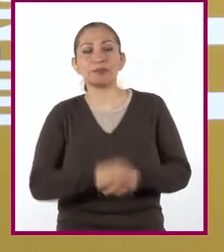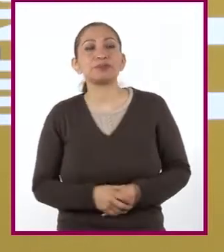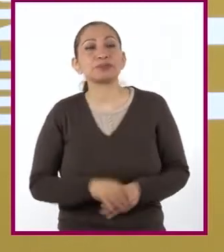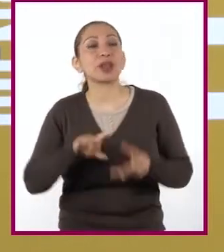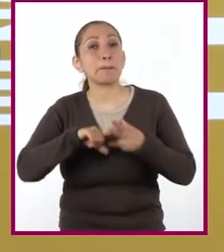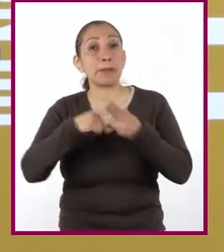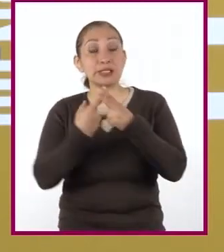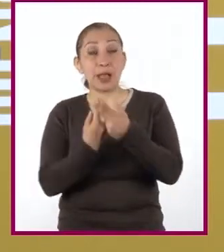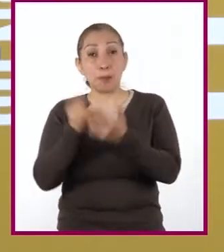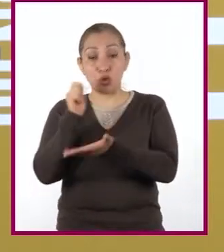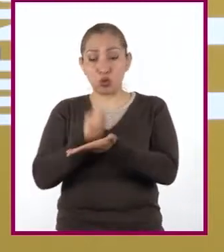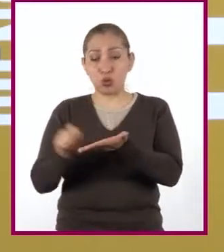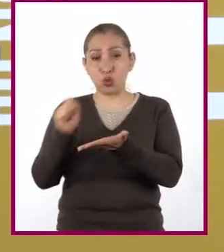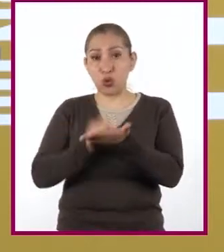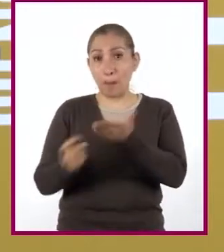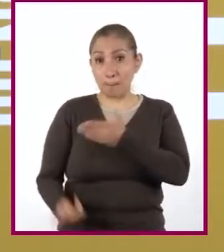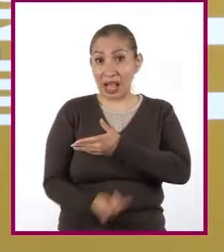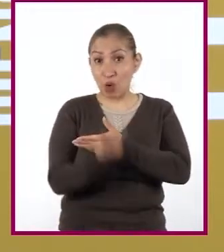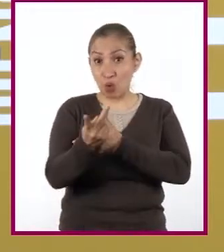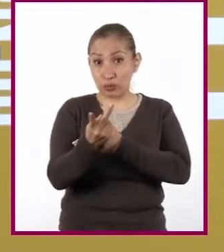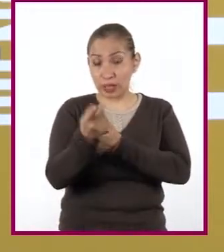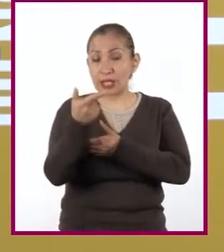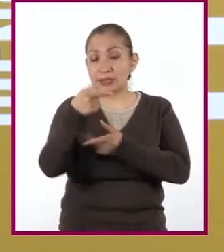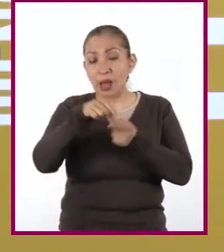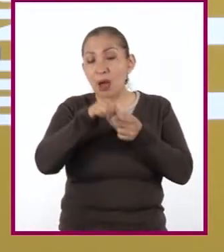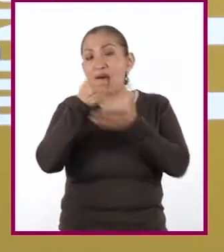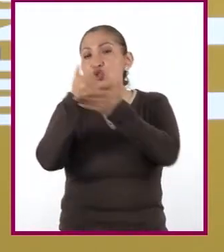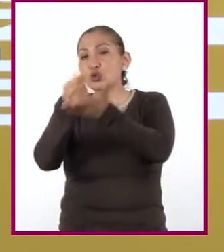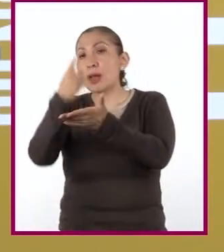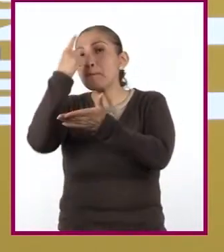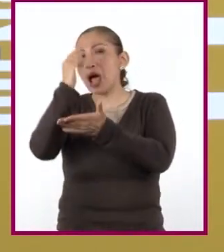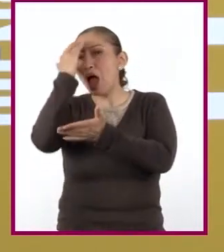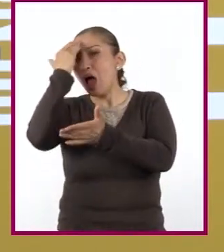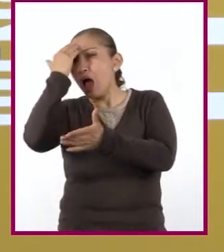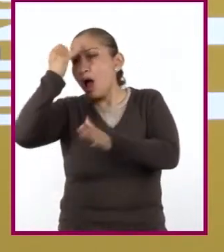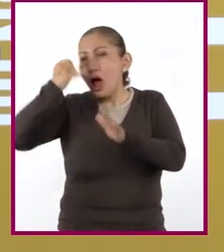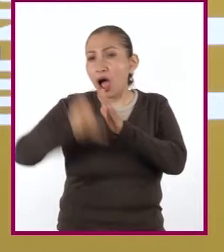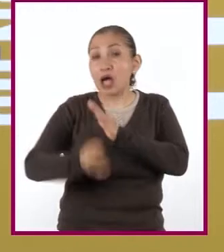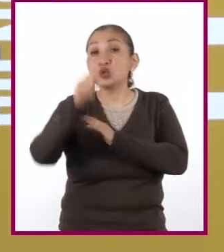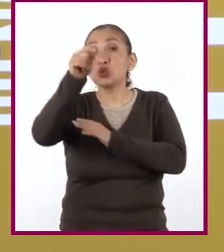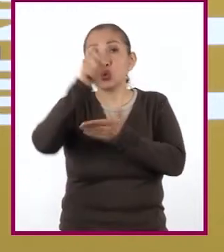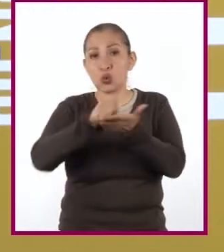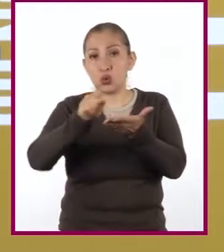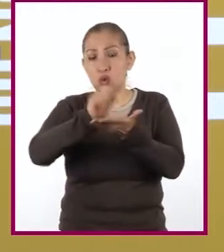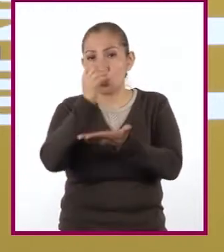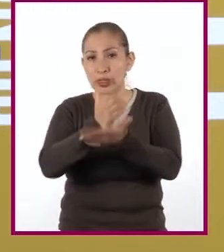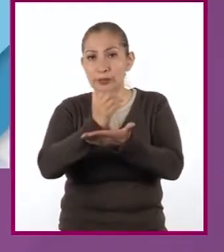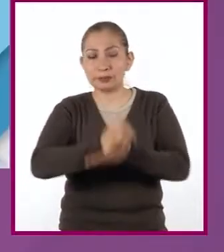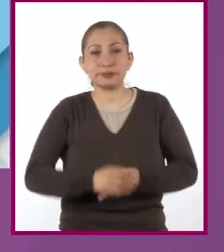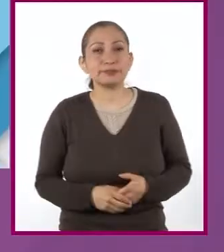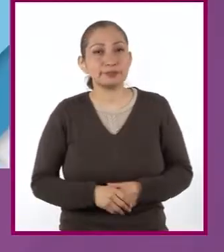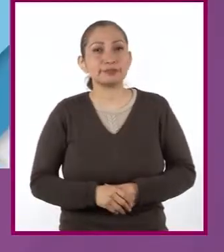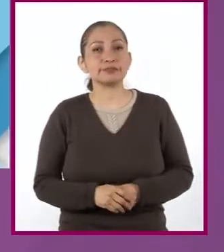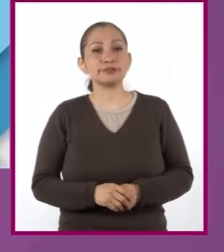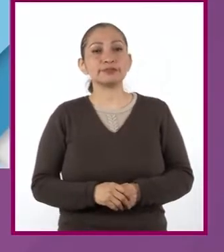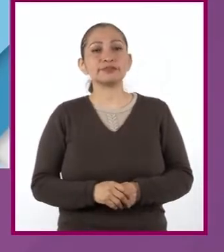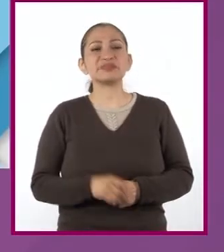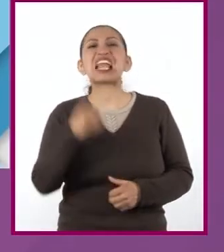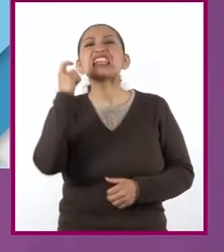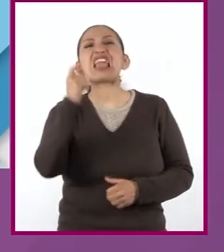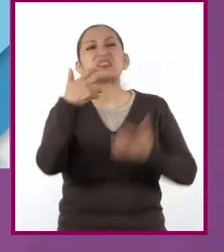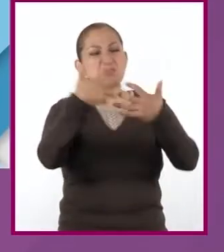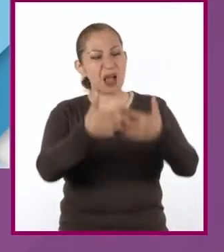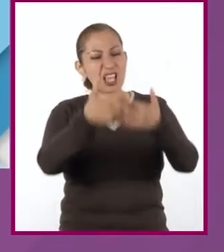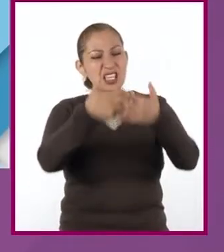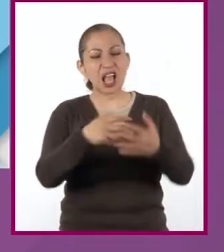Empecemos anotando las preguntas que nos llevarán a conocer más. Anótenlas en su cuaderno. ¿Qué es una